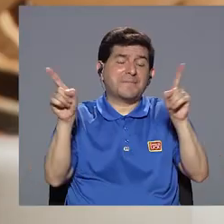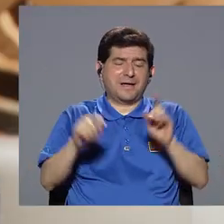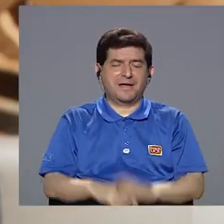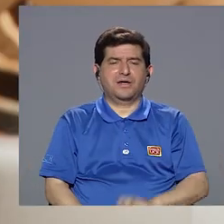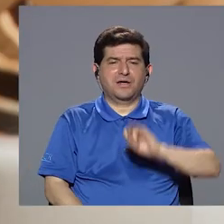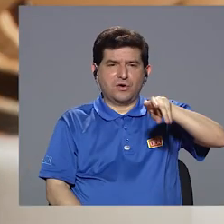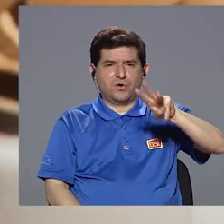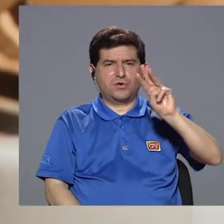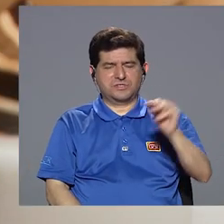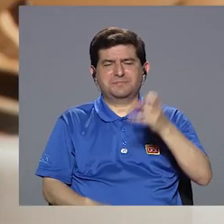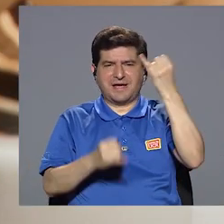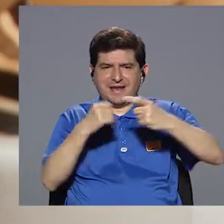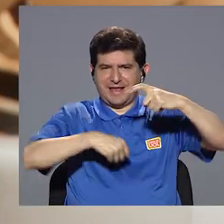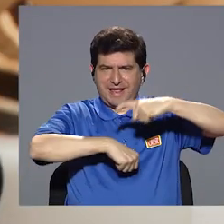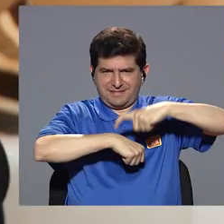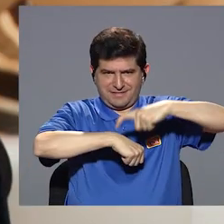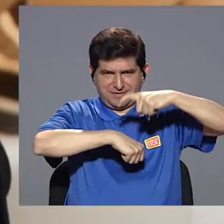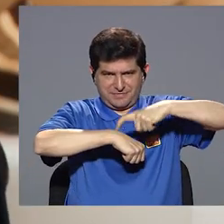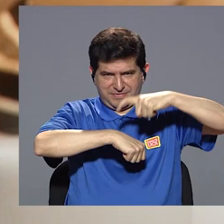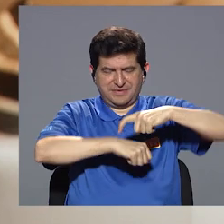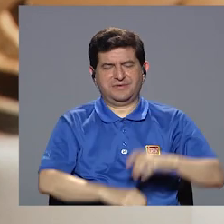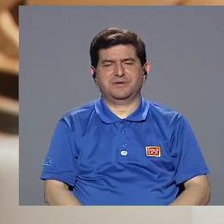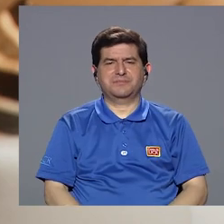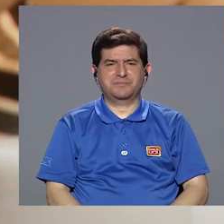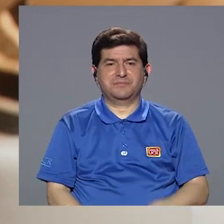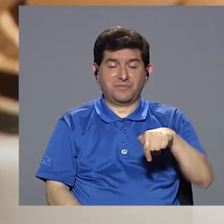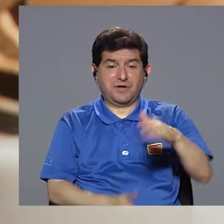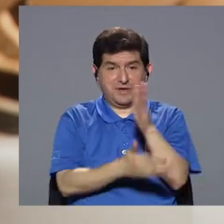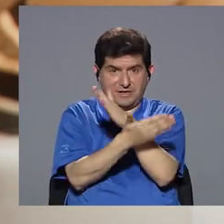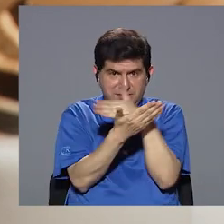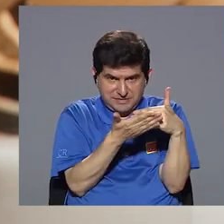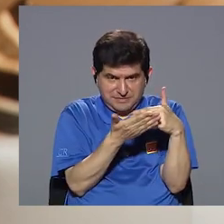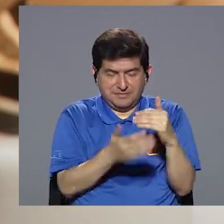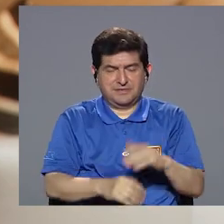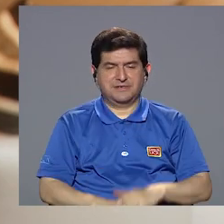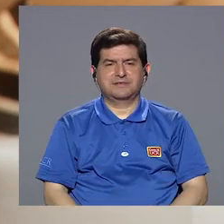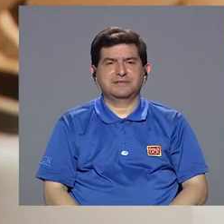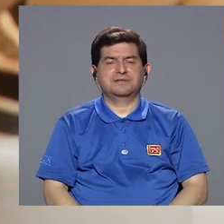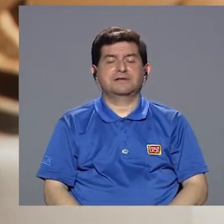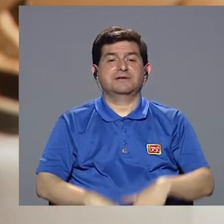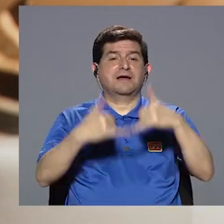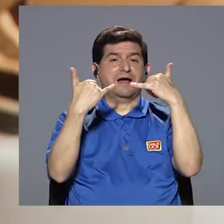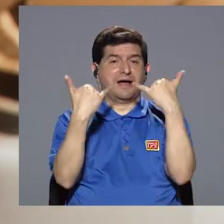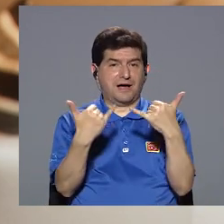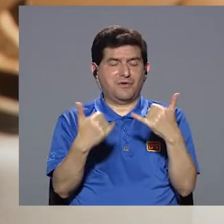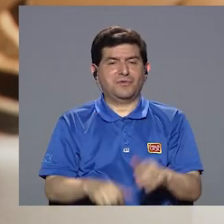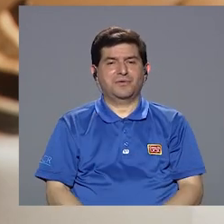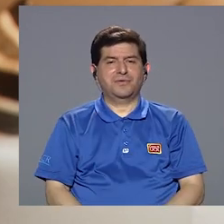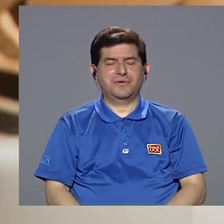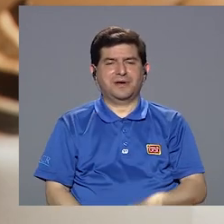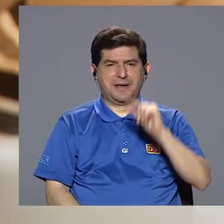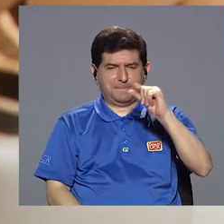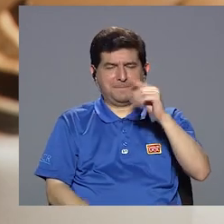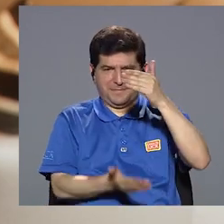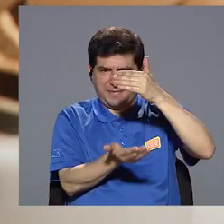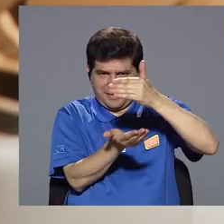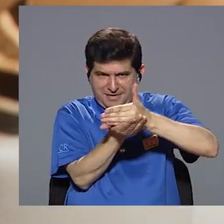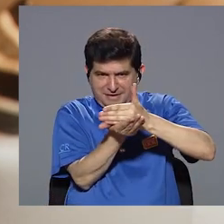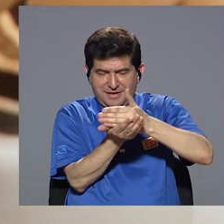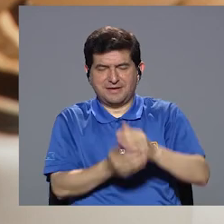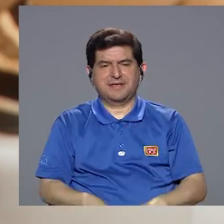pero josemaría se nos acaba el tiempo en este momento ahora en este segmento de manera que tenemos que hacer